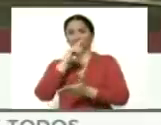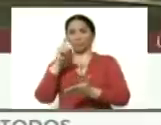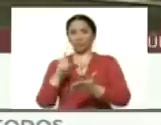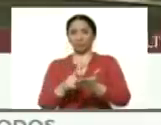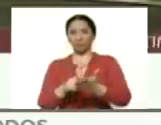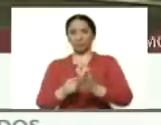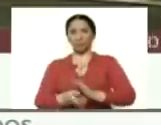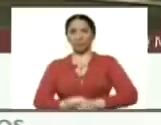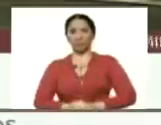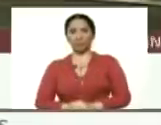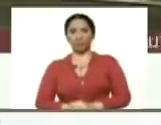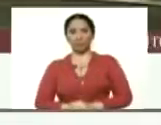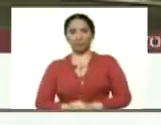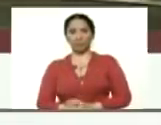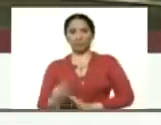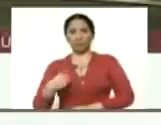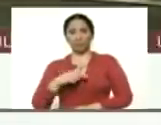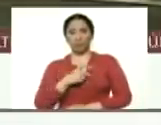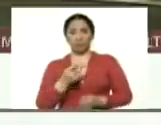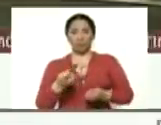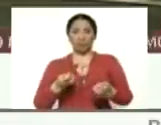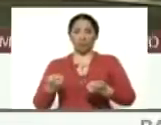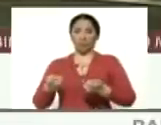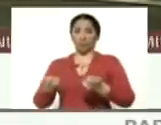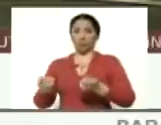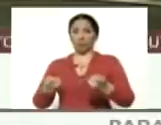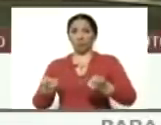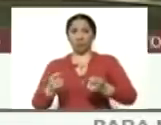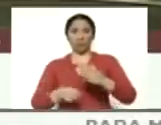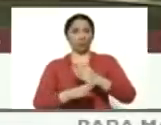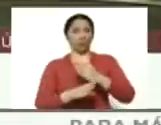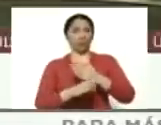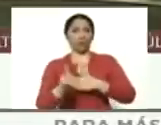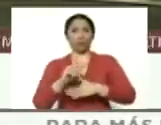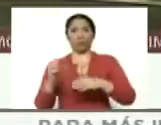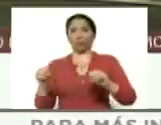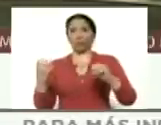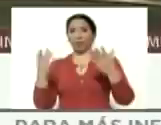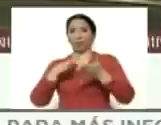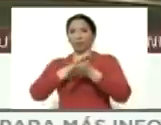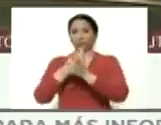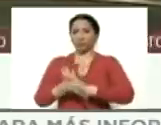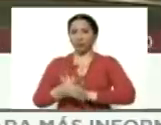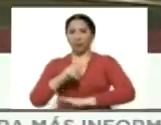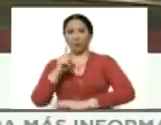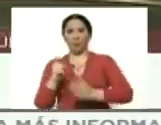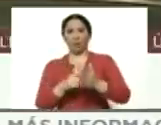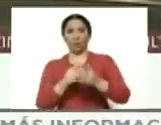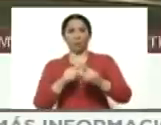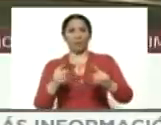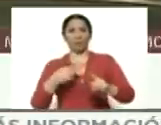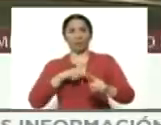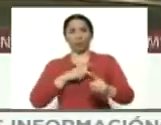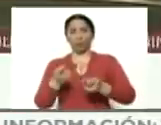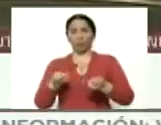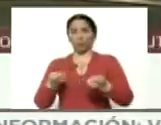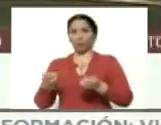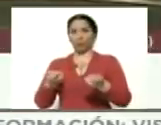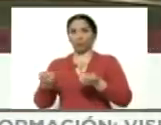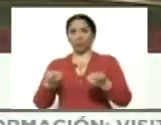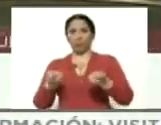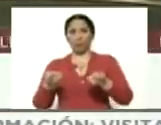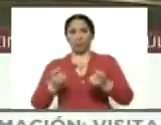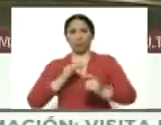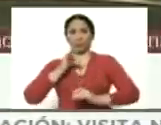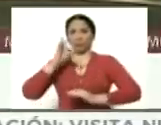que hayamos controlado, todavía no lo hemos logrado abatir por completo, pero que hayamos controlado la cadena